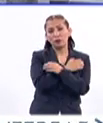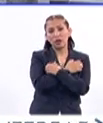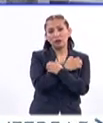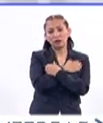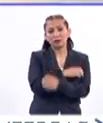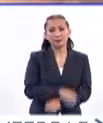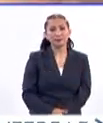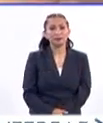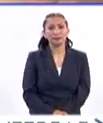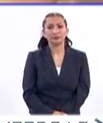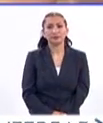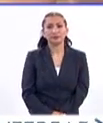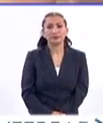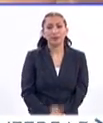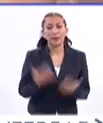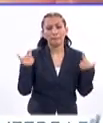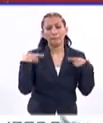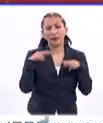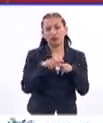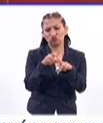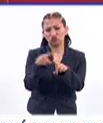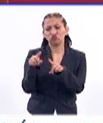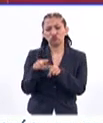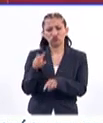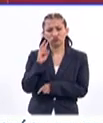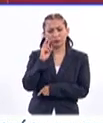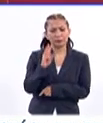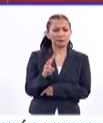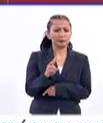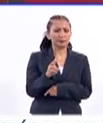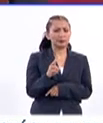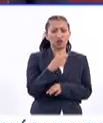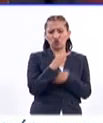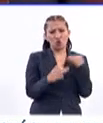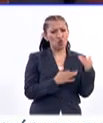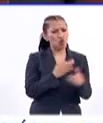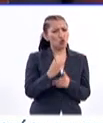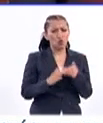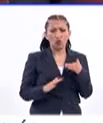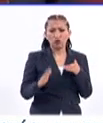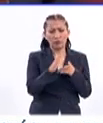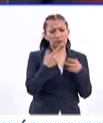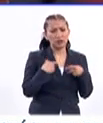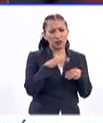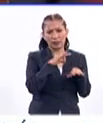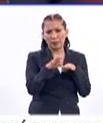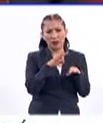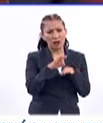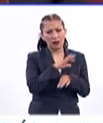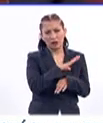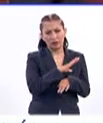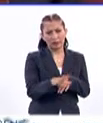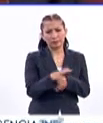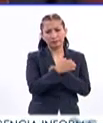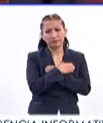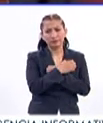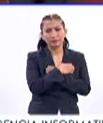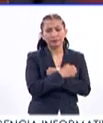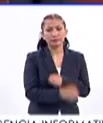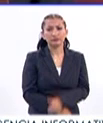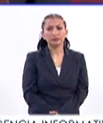educativa. Los maestros y todos los trabajadores en general,